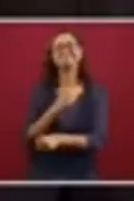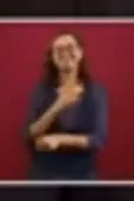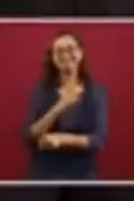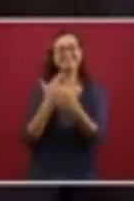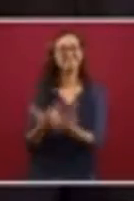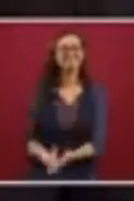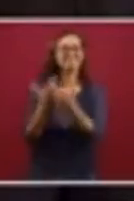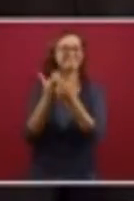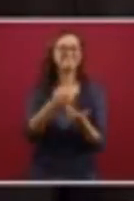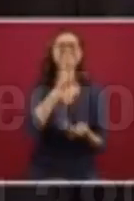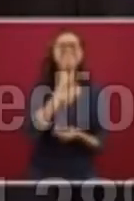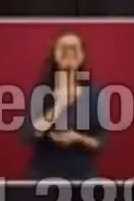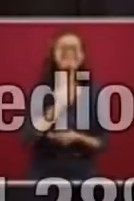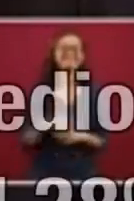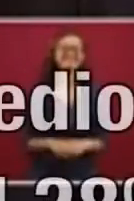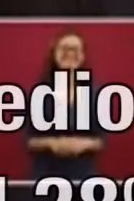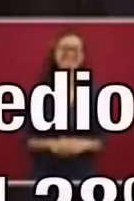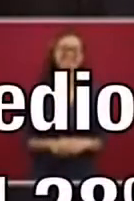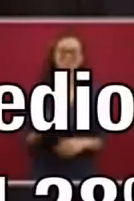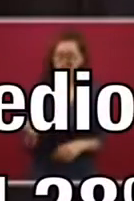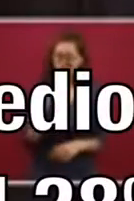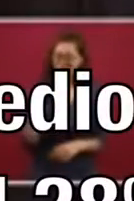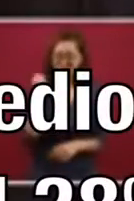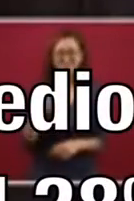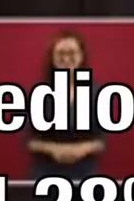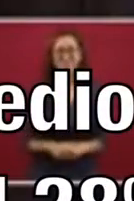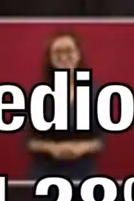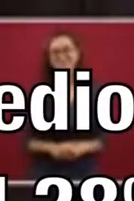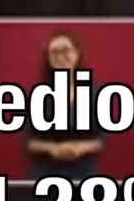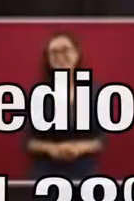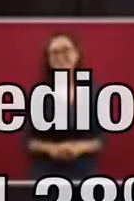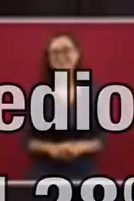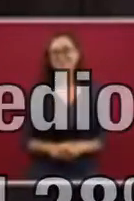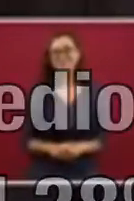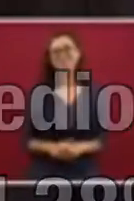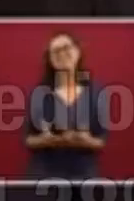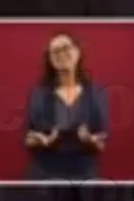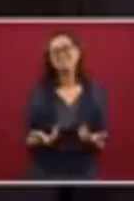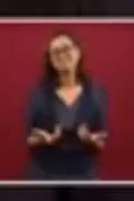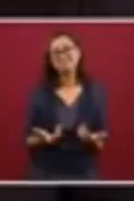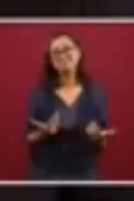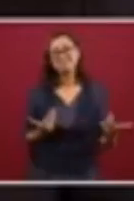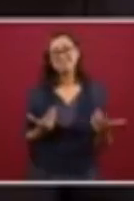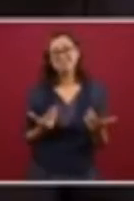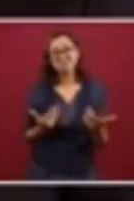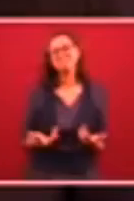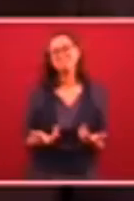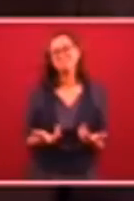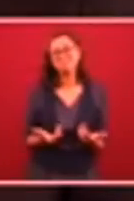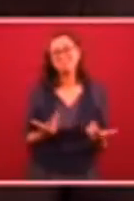tienen mucho potencial petrolero. Entonces, es distinto.